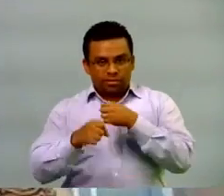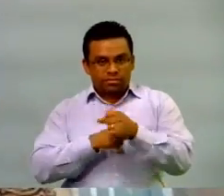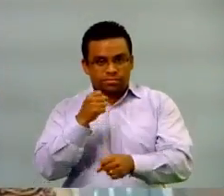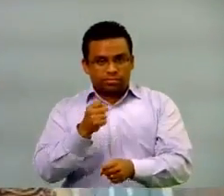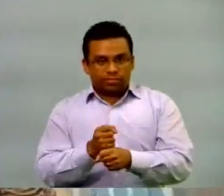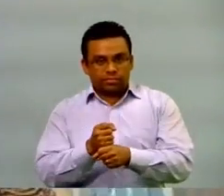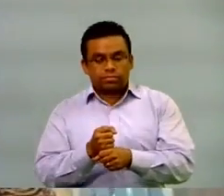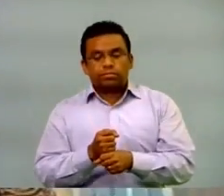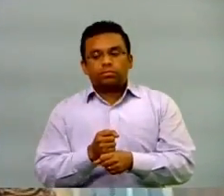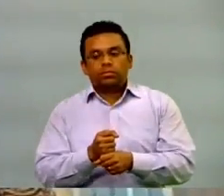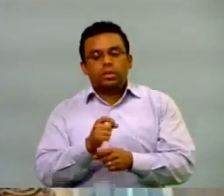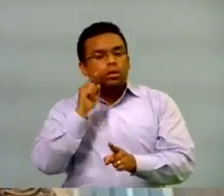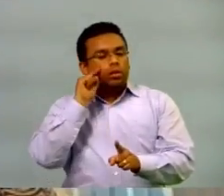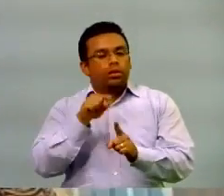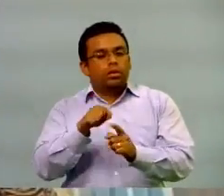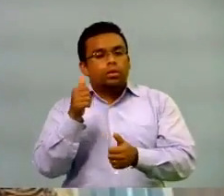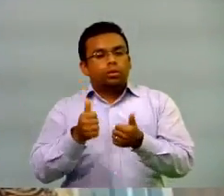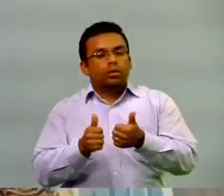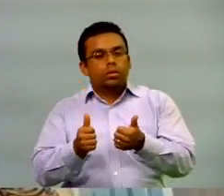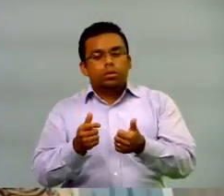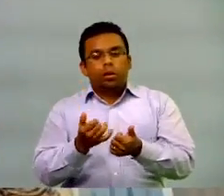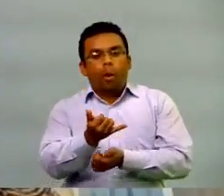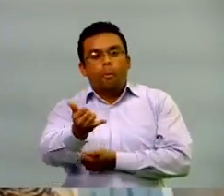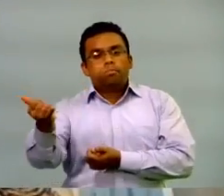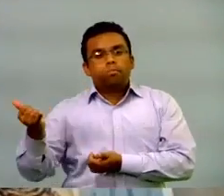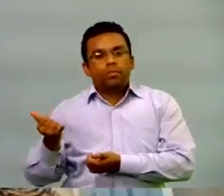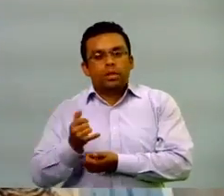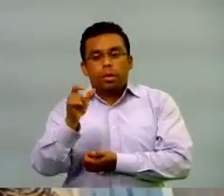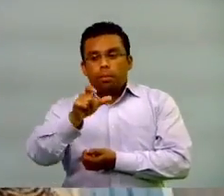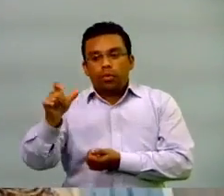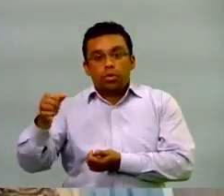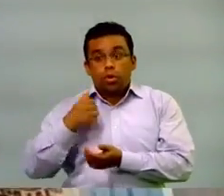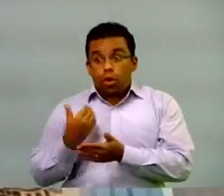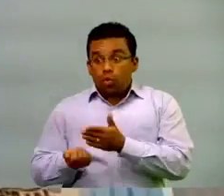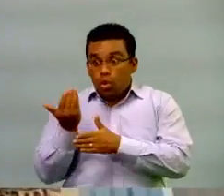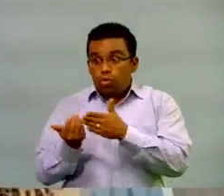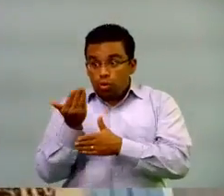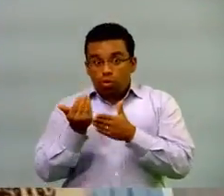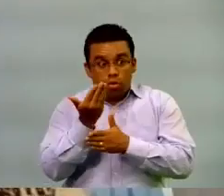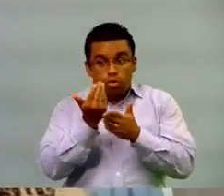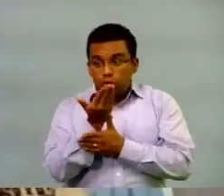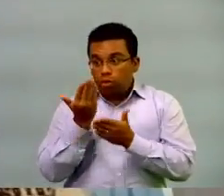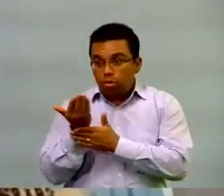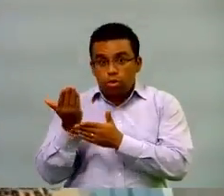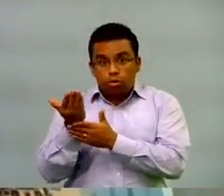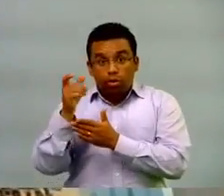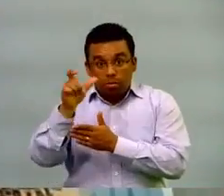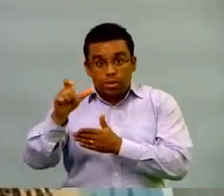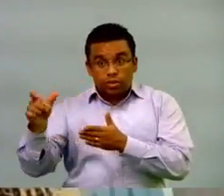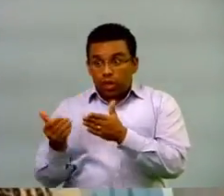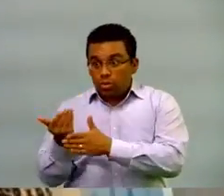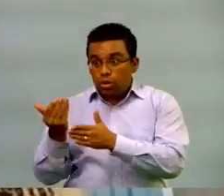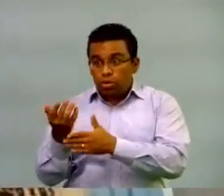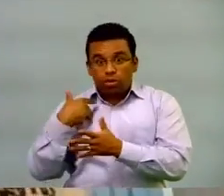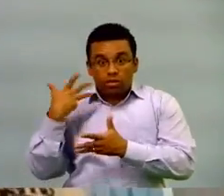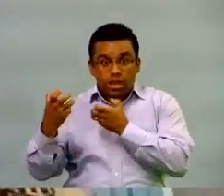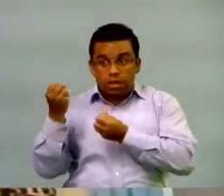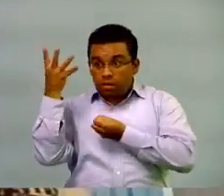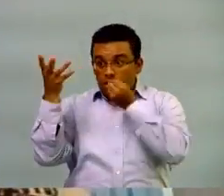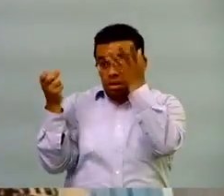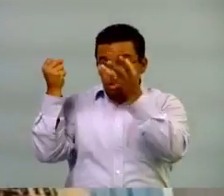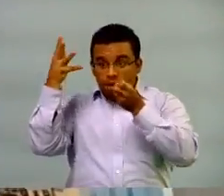fue básicamente centrarnos en aquellos profesores que están generando innovación. Fueron los que ganaron en Educa